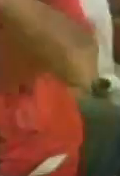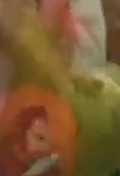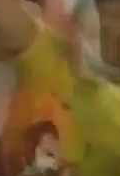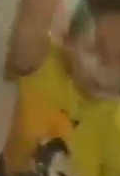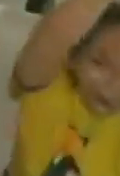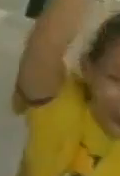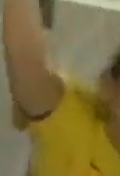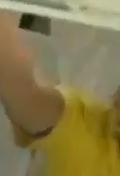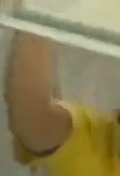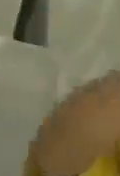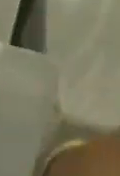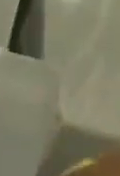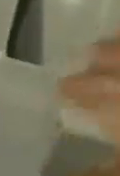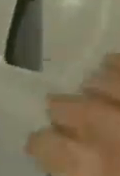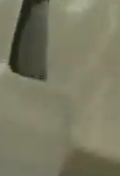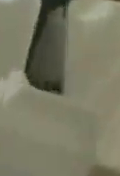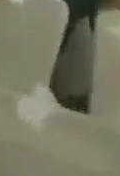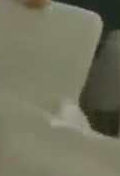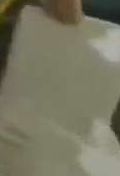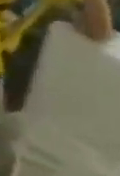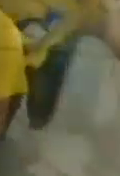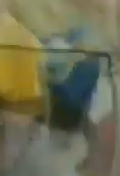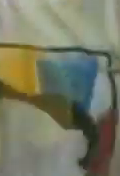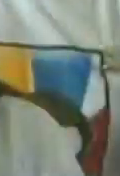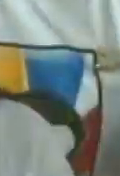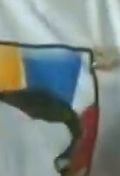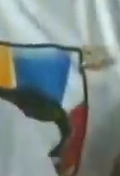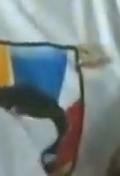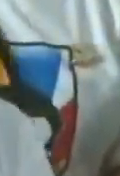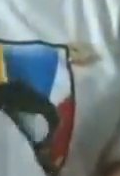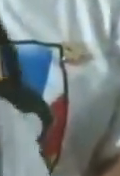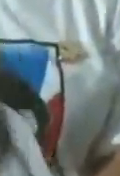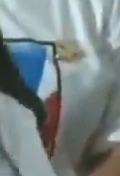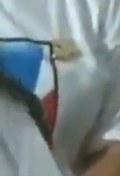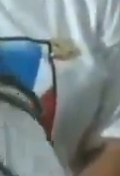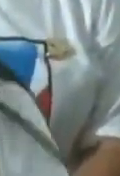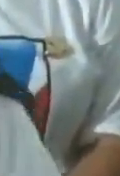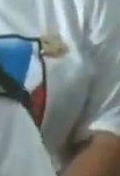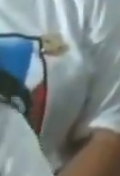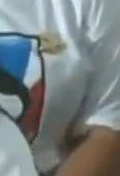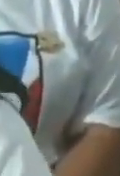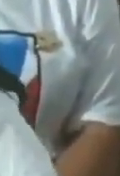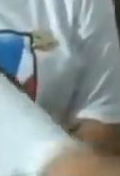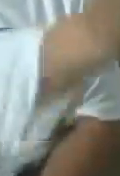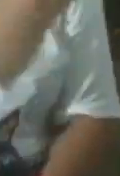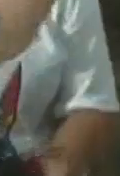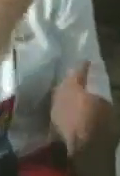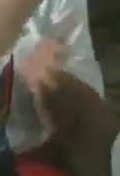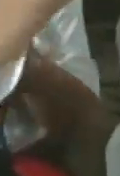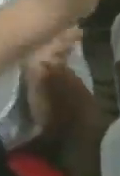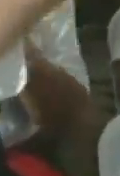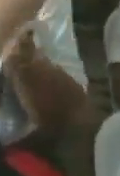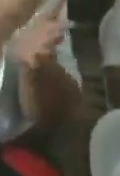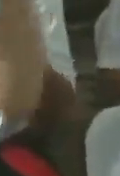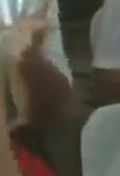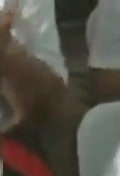casa. Para que no se le olvide que ustedes son la misión Rivas.